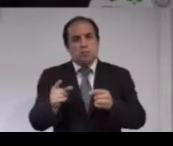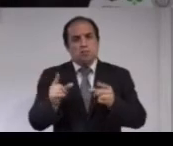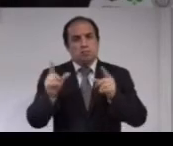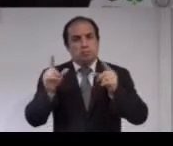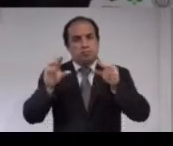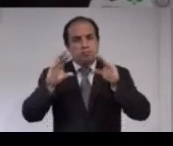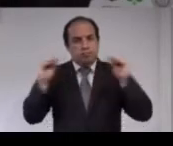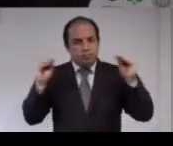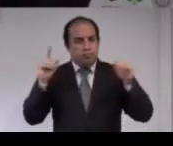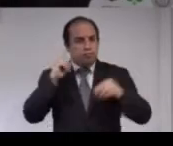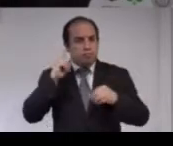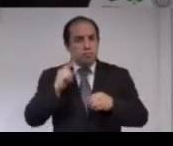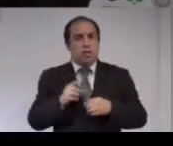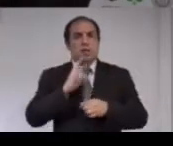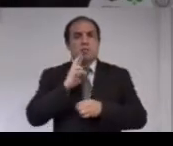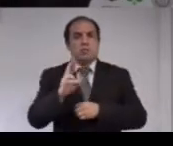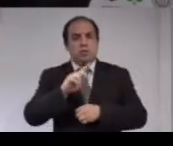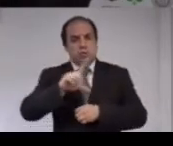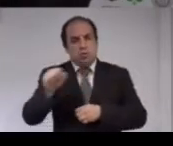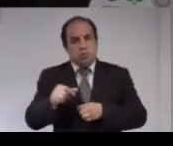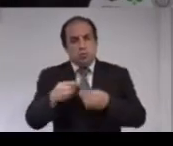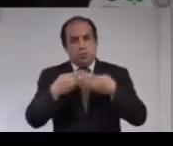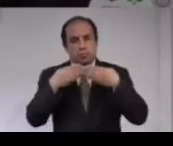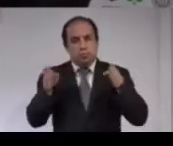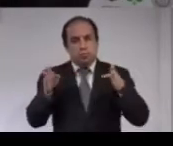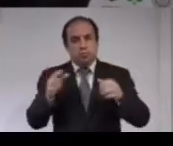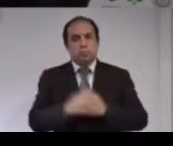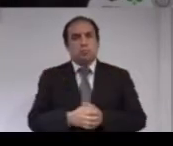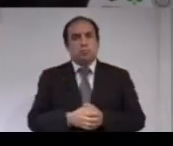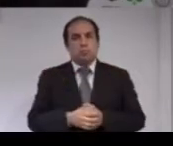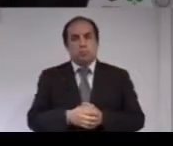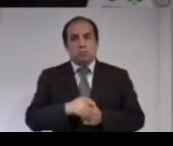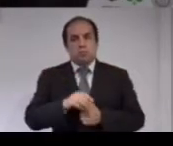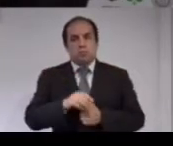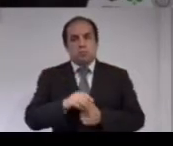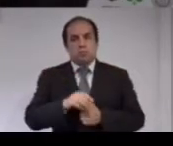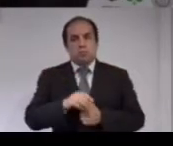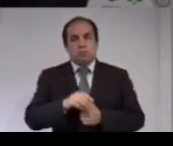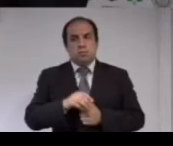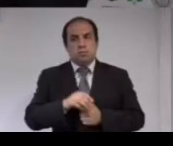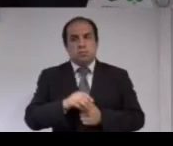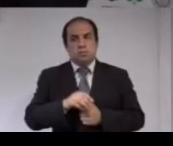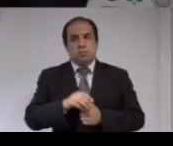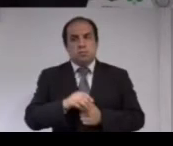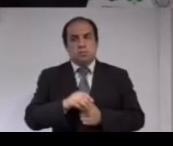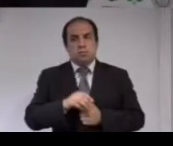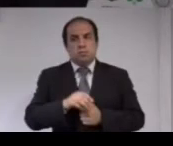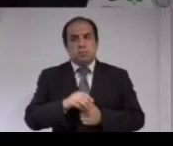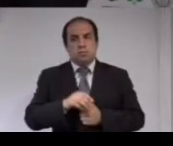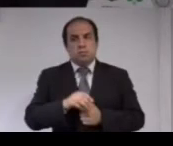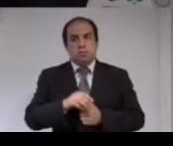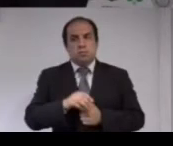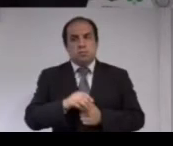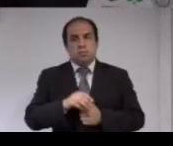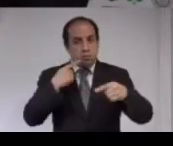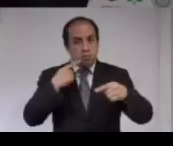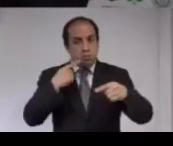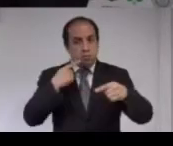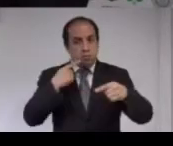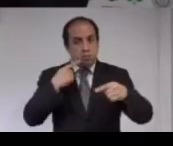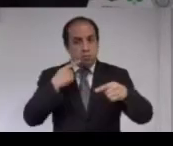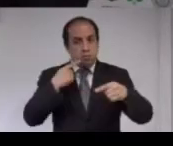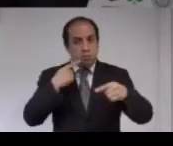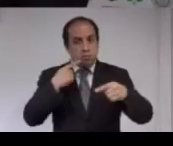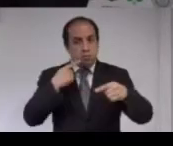su respuesta y después se lo abrieron. Ah, y también, por otra parte, comentaron que sí estaban abiertos a negociaciones.